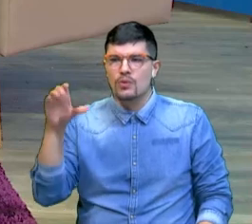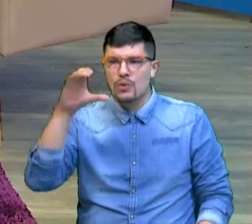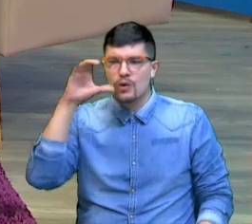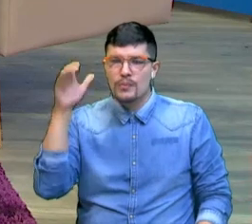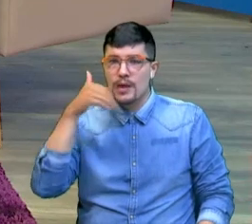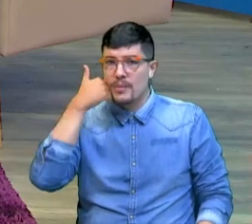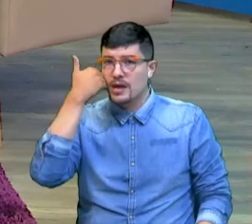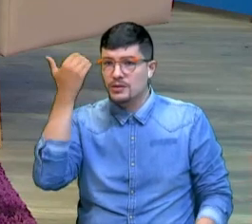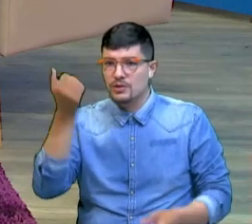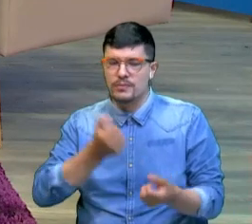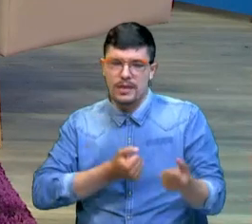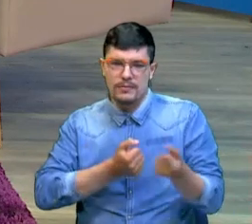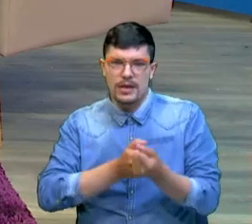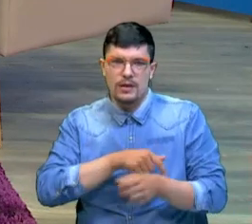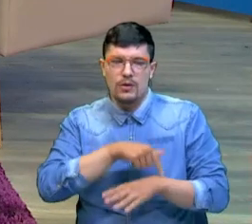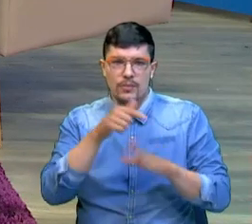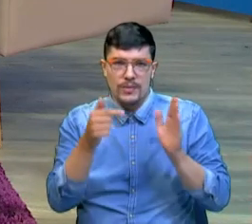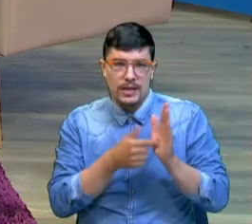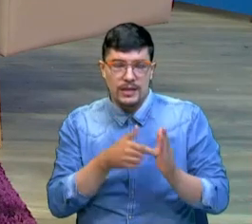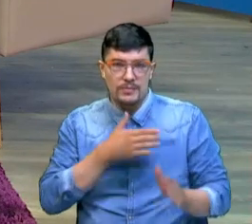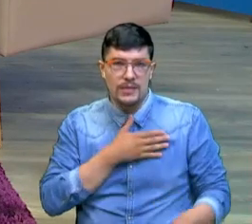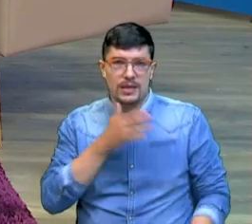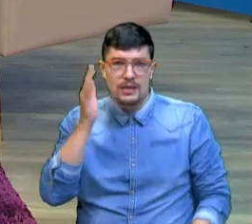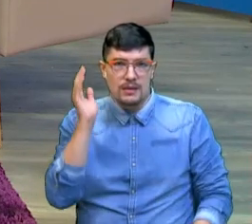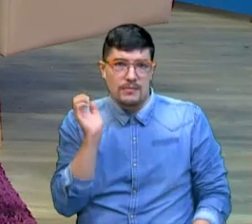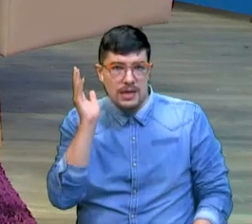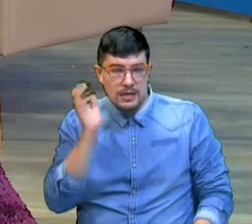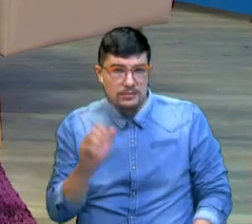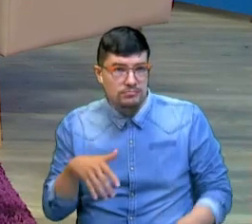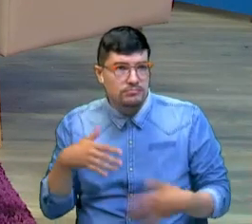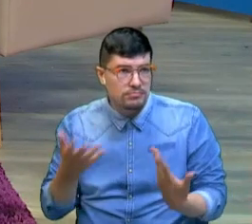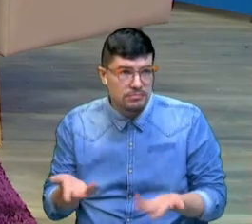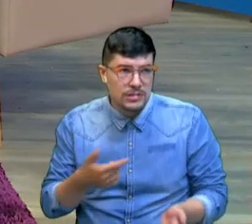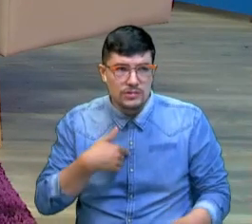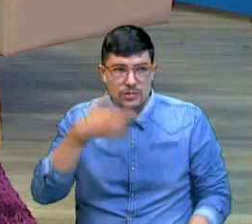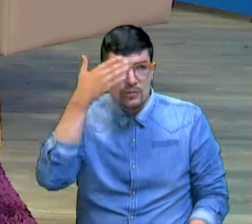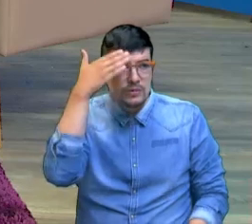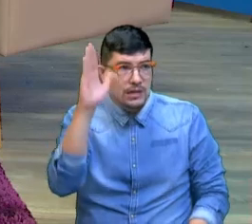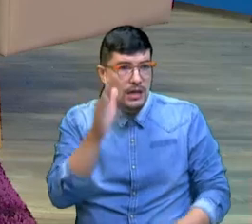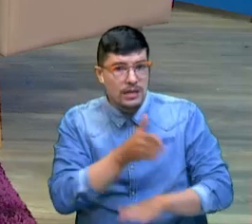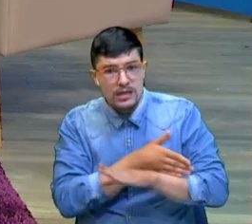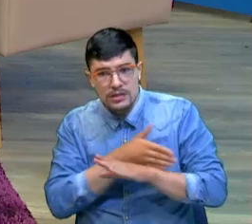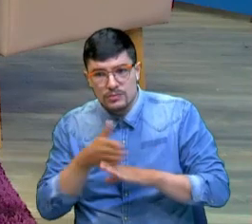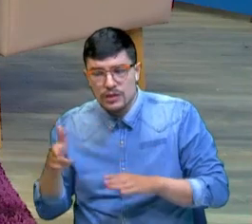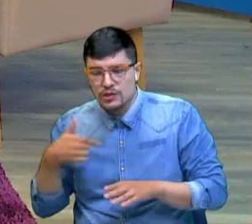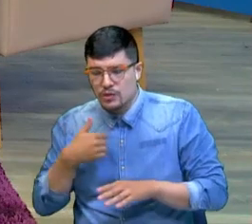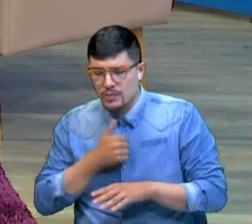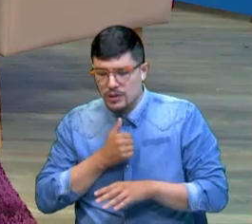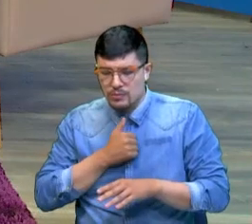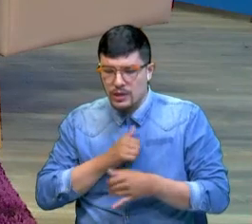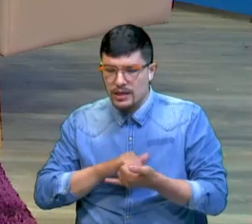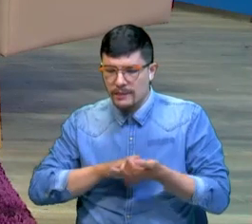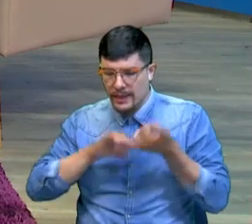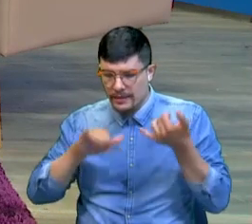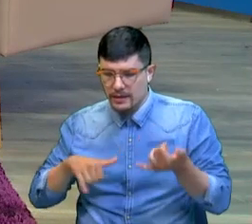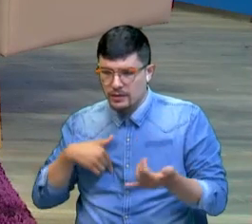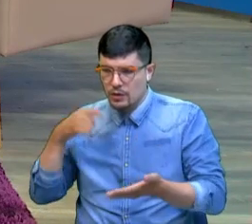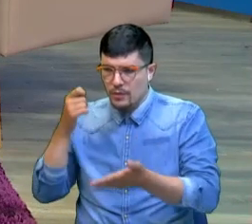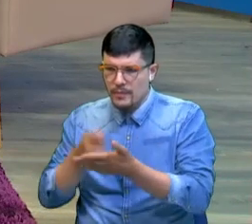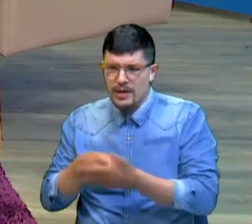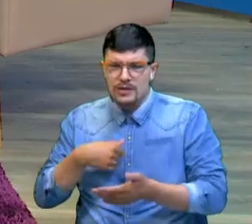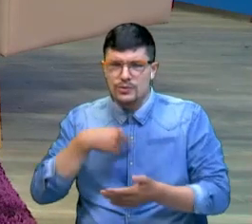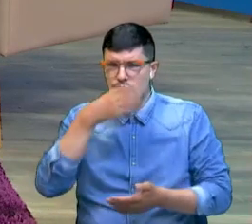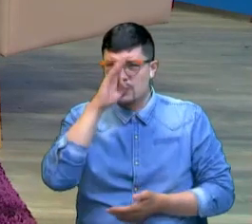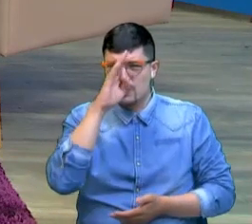cubra la totalidad de mi pensión. Entonces no sé si después tenga que seguir pagando lo otro. Tengo